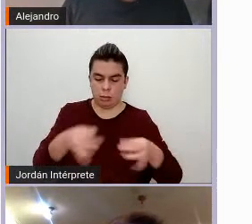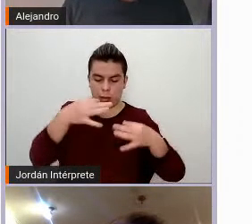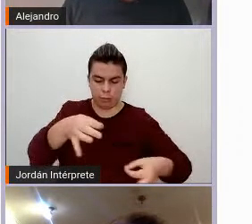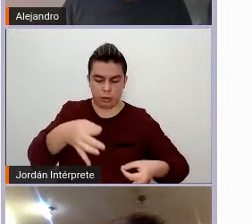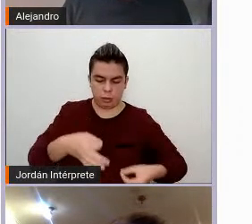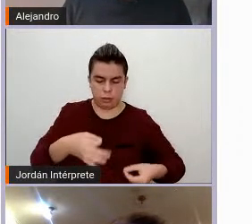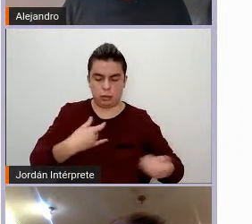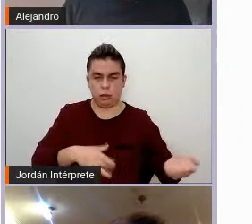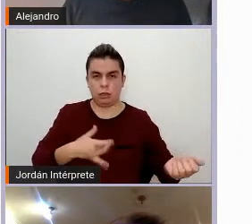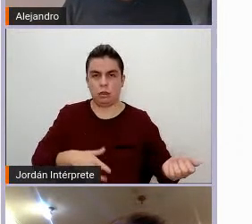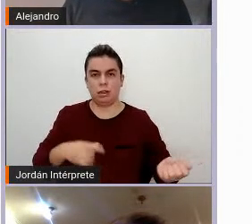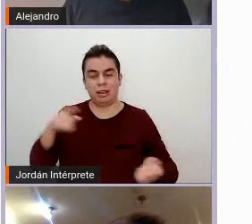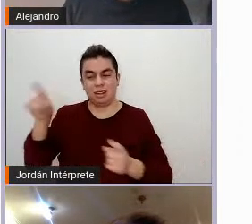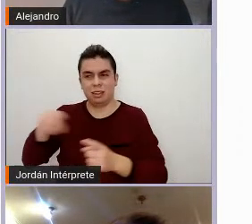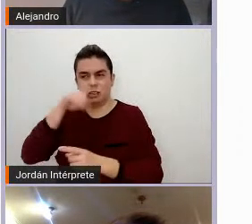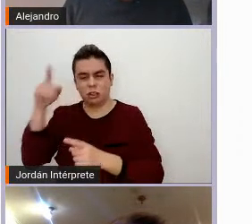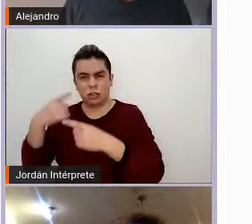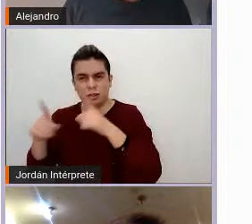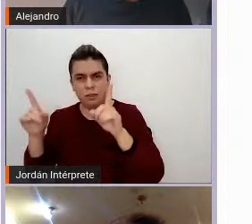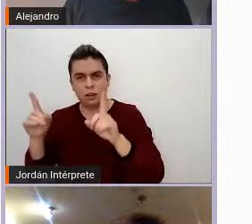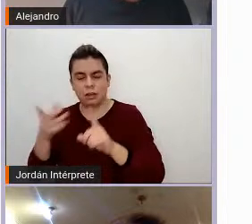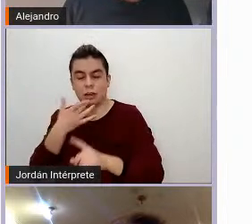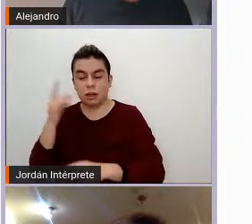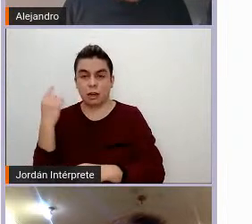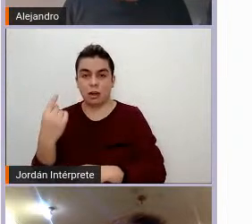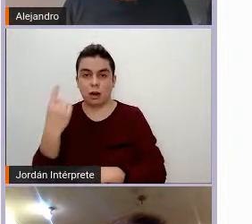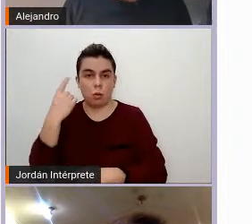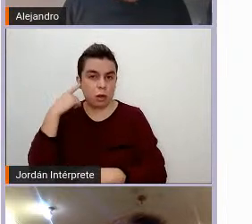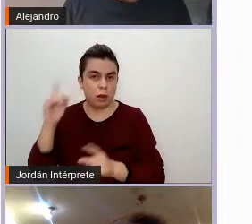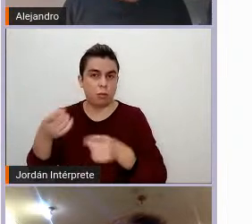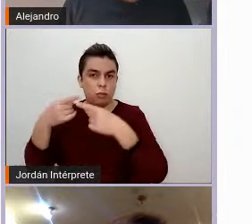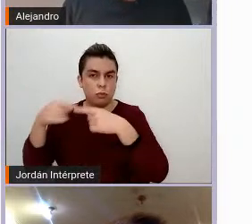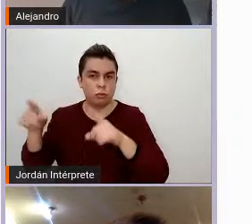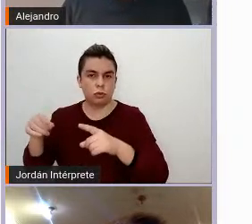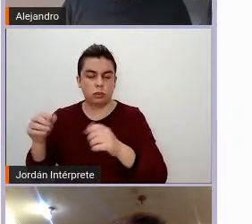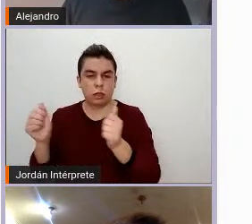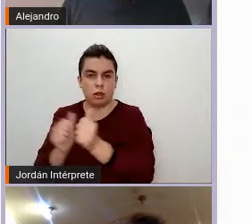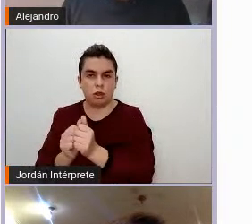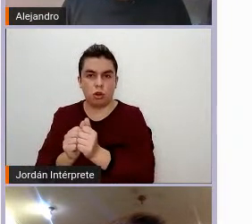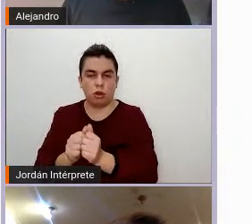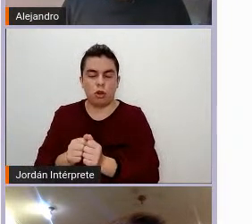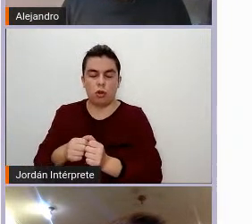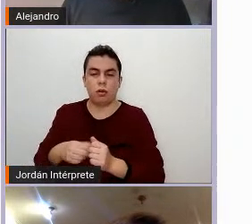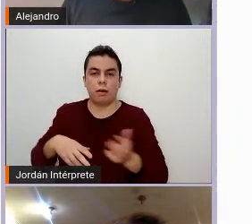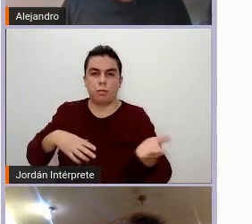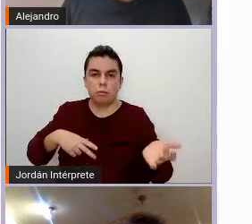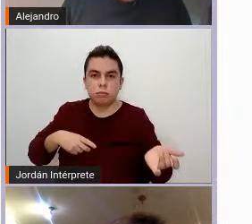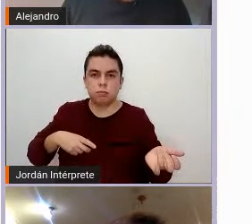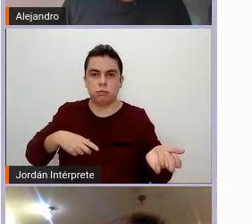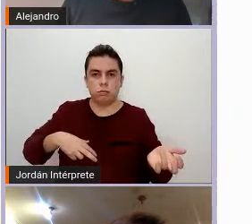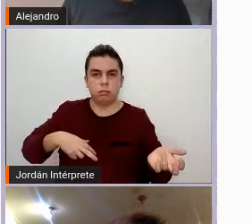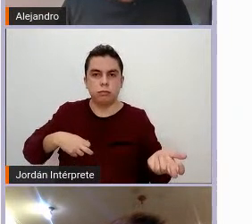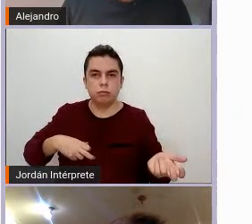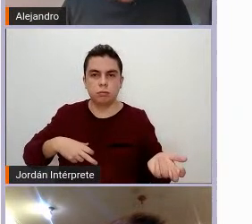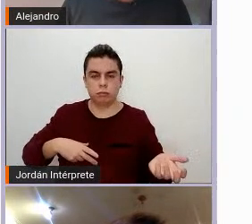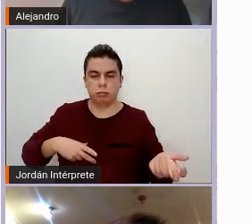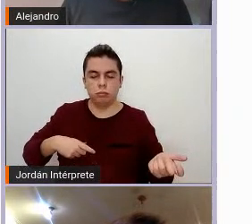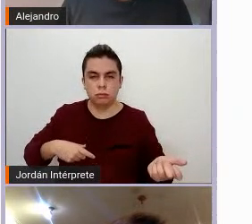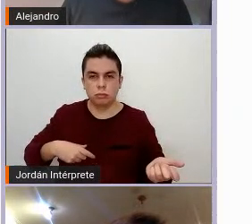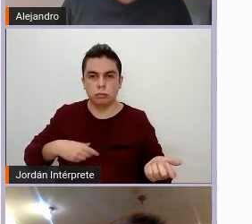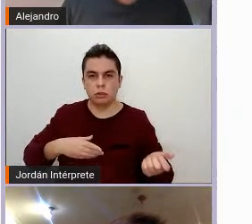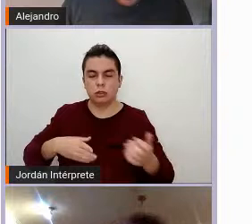única obra cuyo material melódico es desarrollado por la línea del bajo, específicamente la primera y tercera